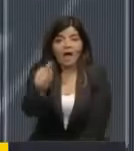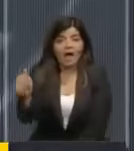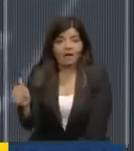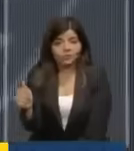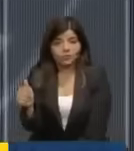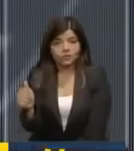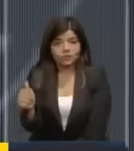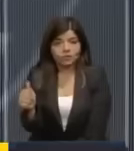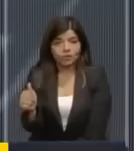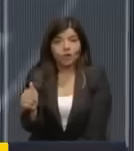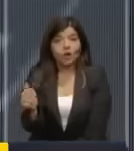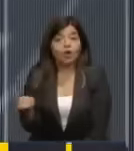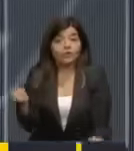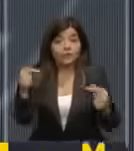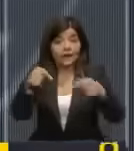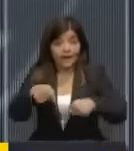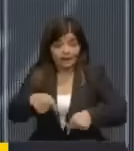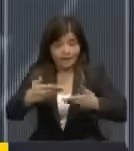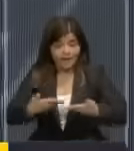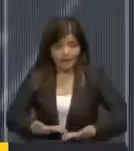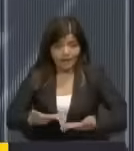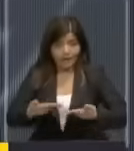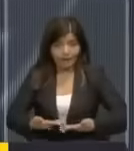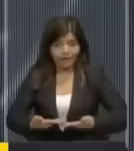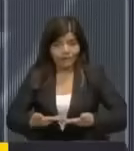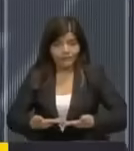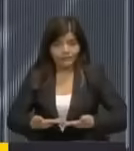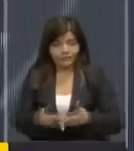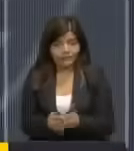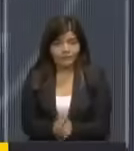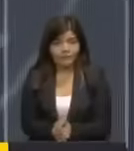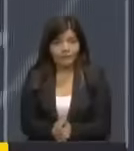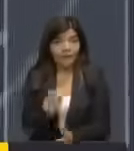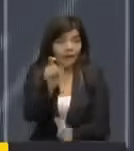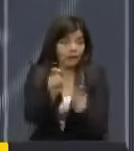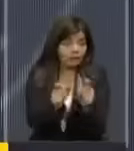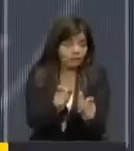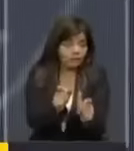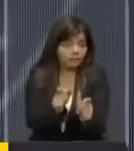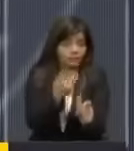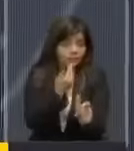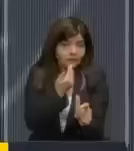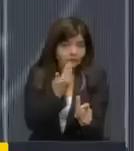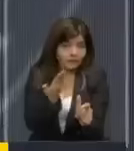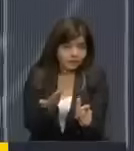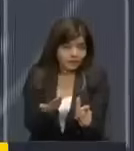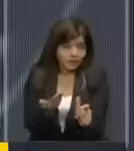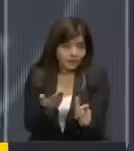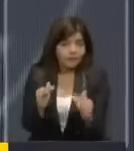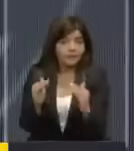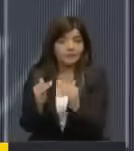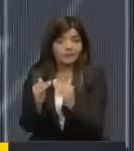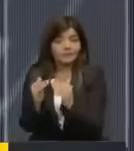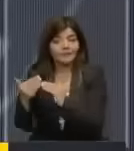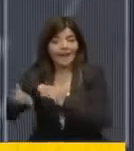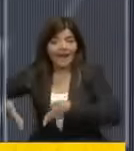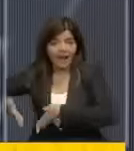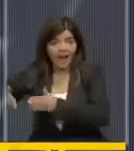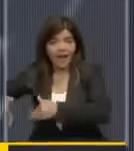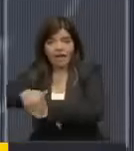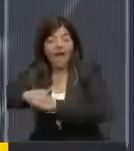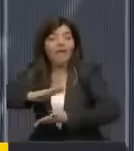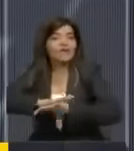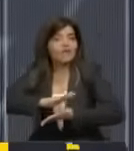a todos los que están aquí presentes, a los que están en la calle también